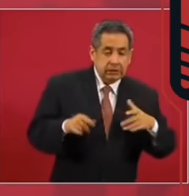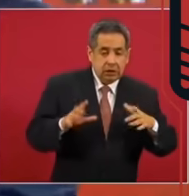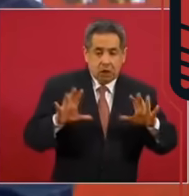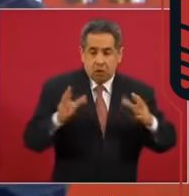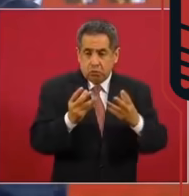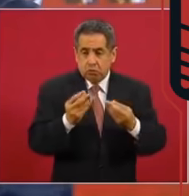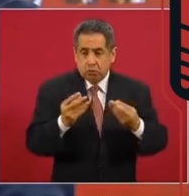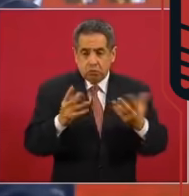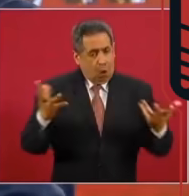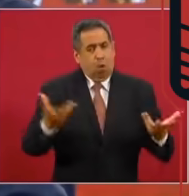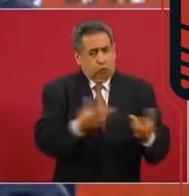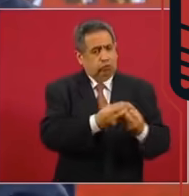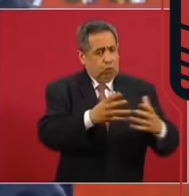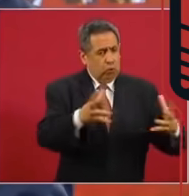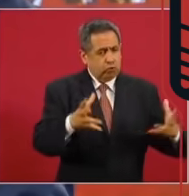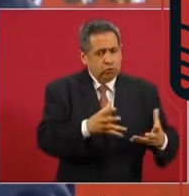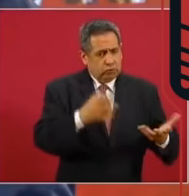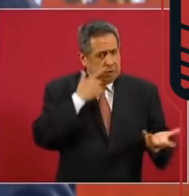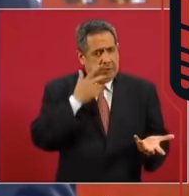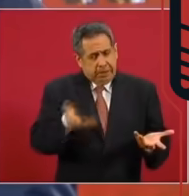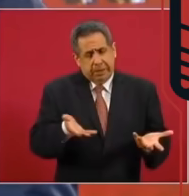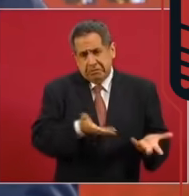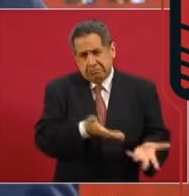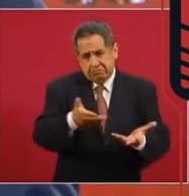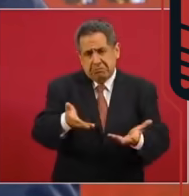y buscar